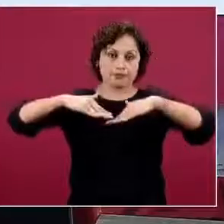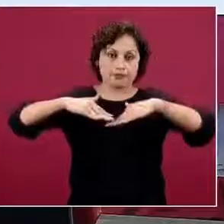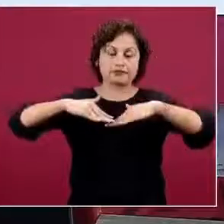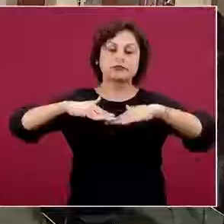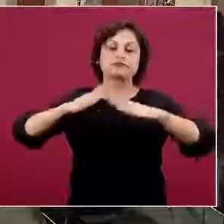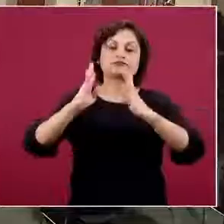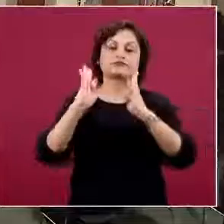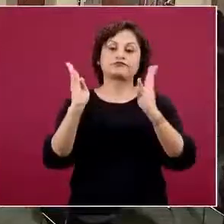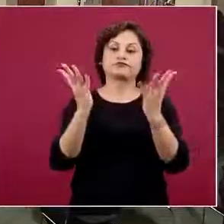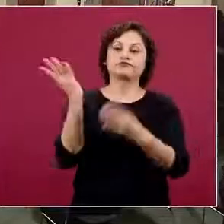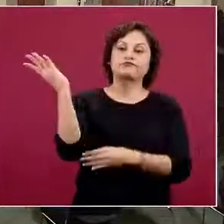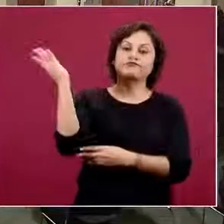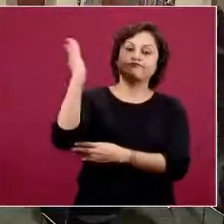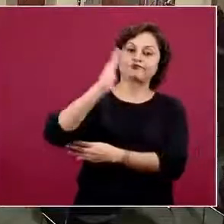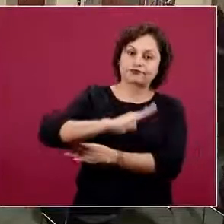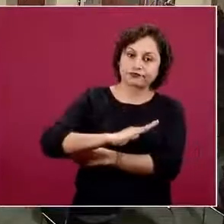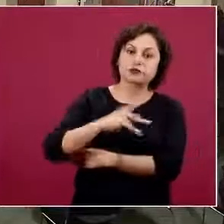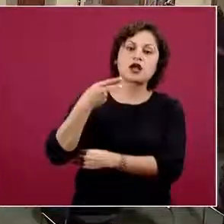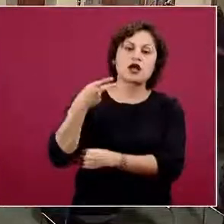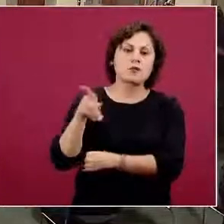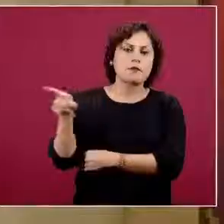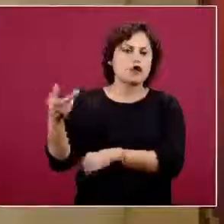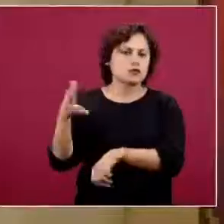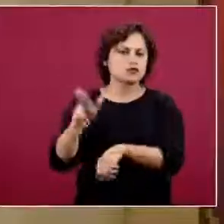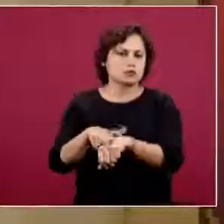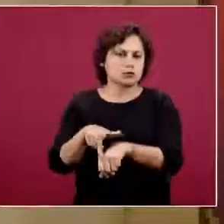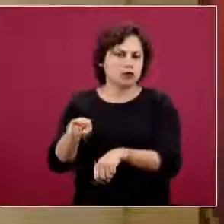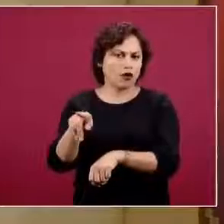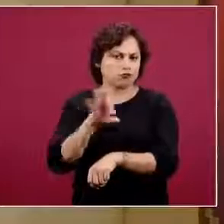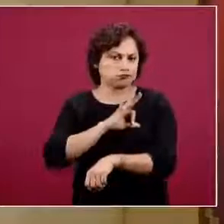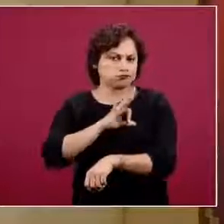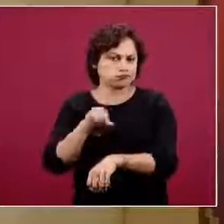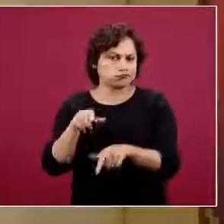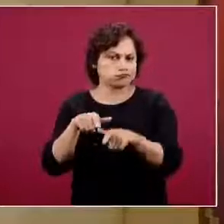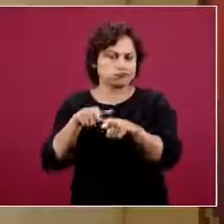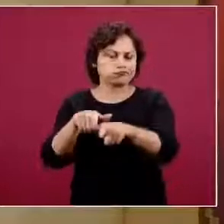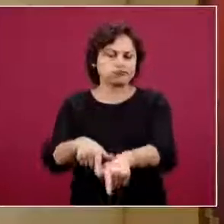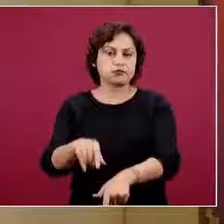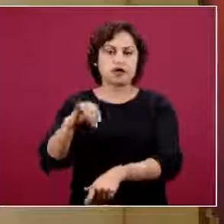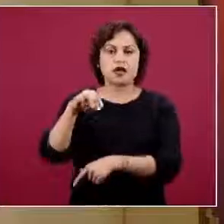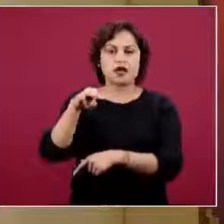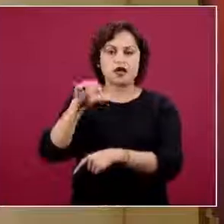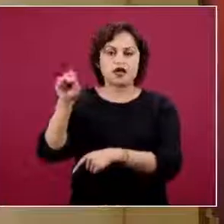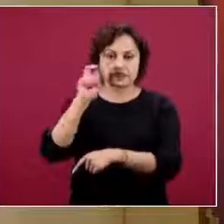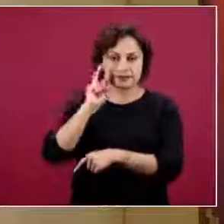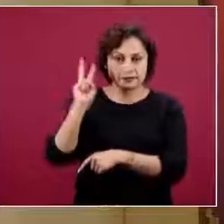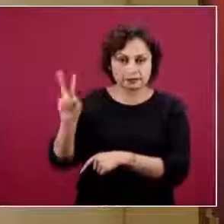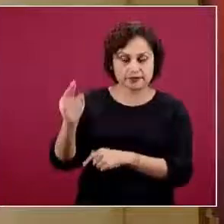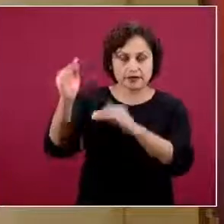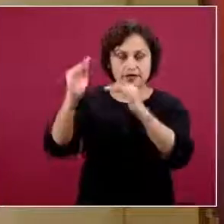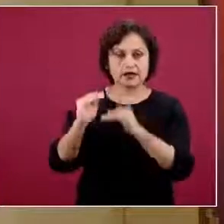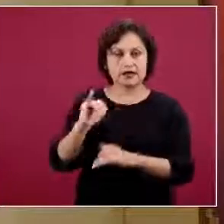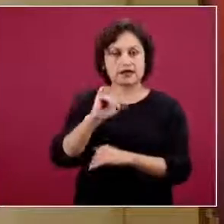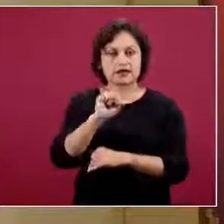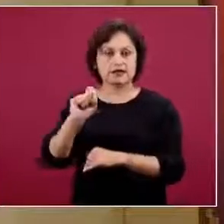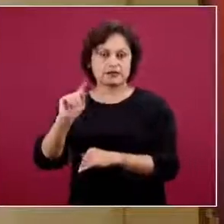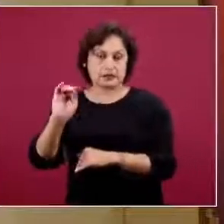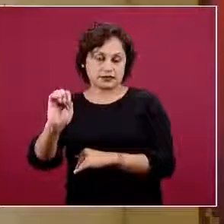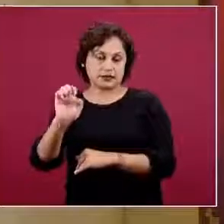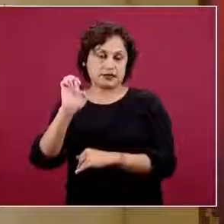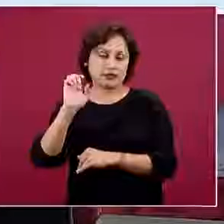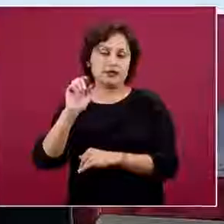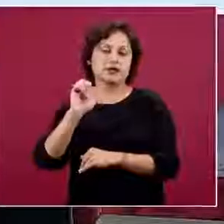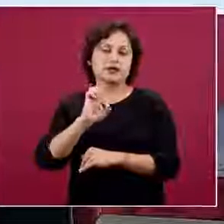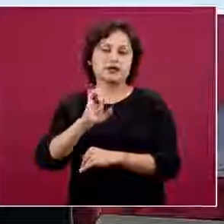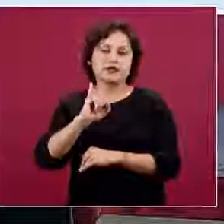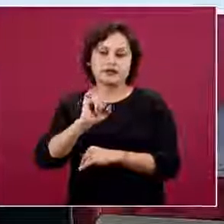centro de salud estaba en condiciones de operar, estaba funcional. Y del IMSS son todas estas que ustedes pueden ver y del ISSSTE. Esta información, la